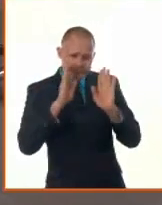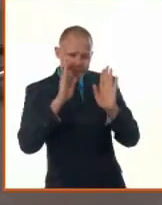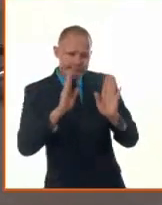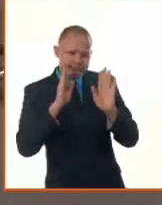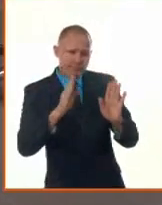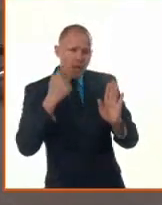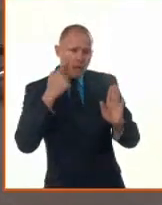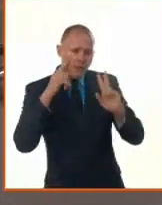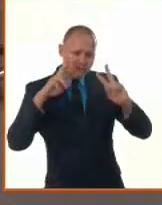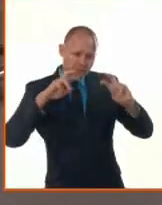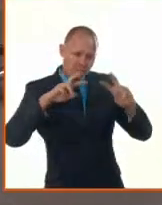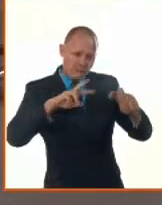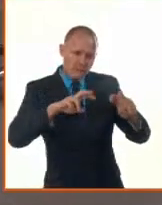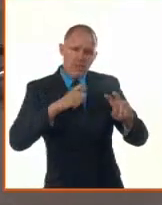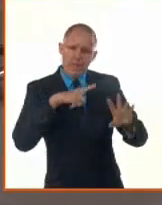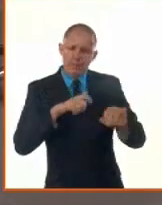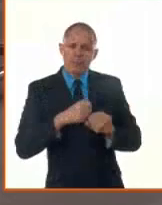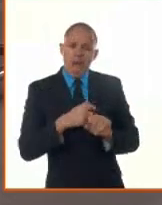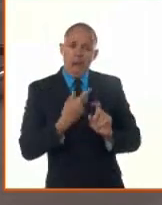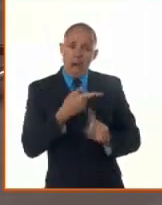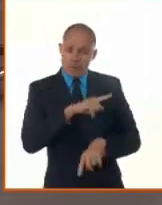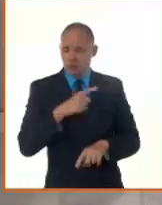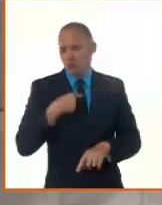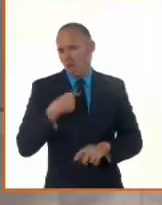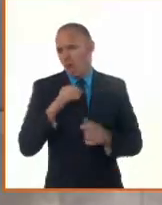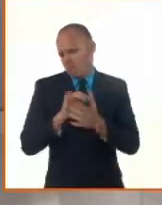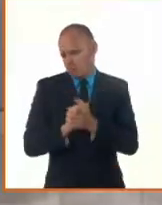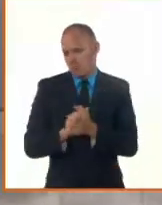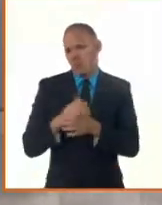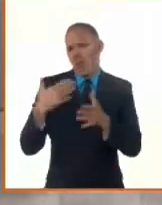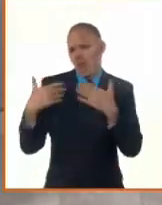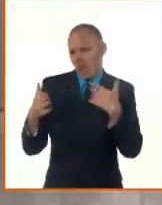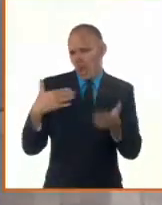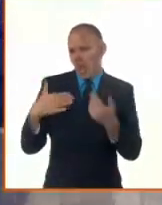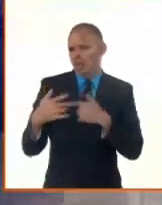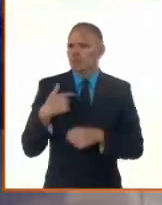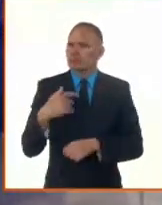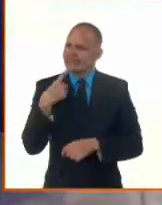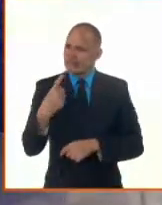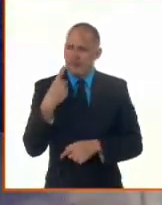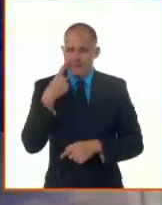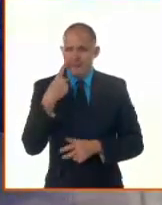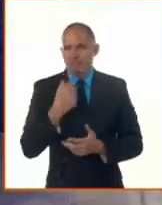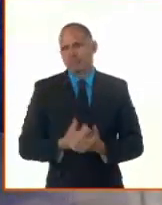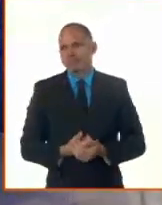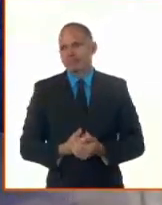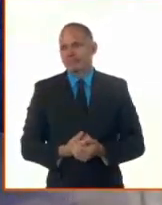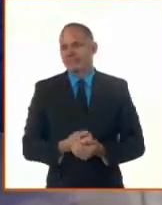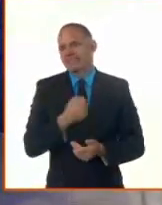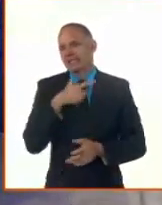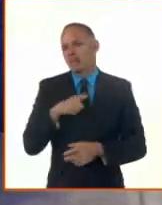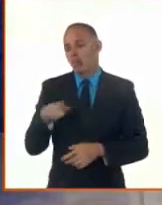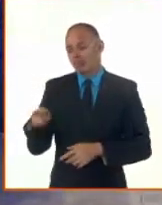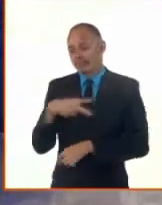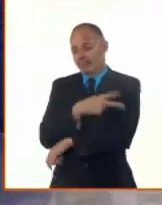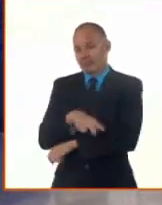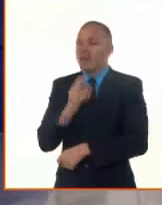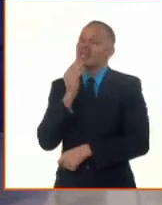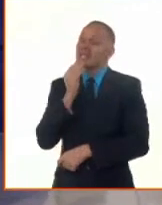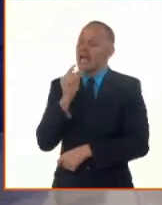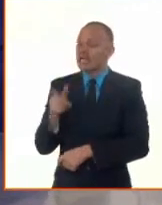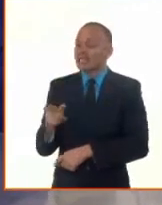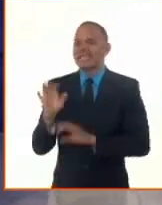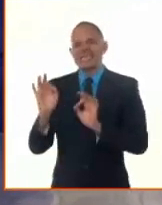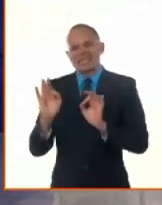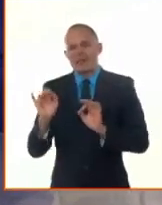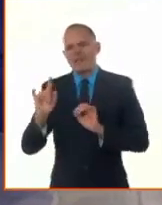había dado cuenta pero anoche hablaba con con un amigo mío que o sea yo hablaba con él y le decía Mira Israel agrede constantemente